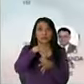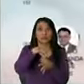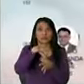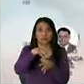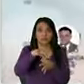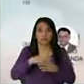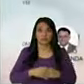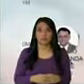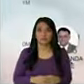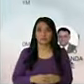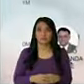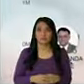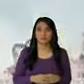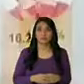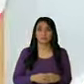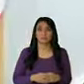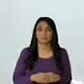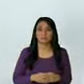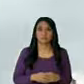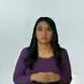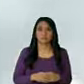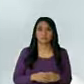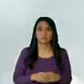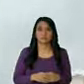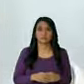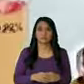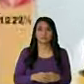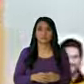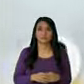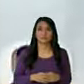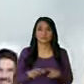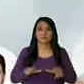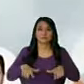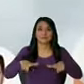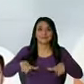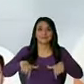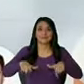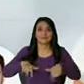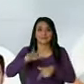país, está de la siguiente manera. Lenin Moreno,